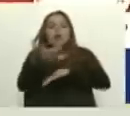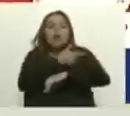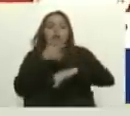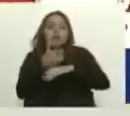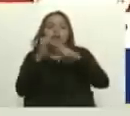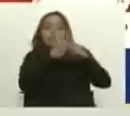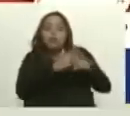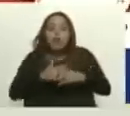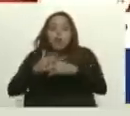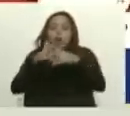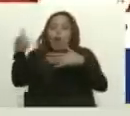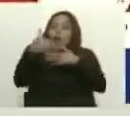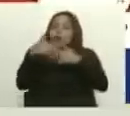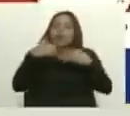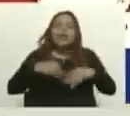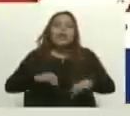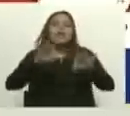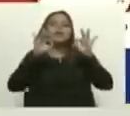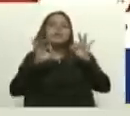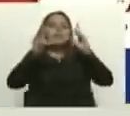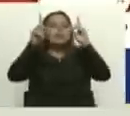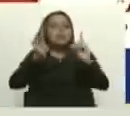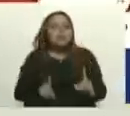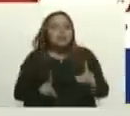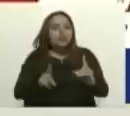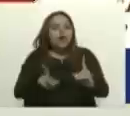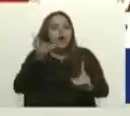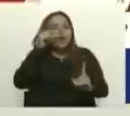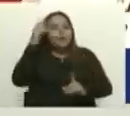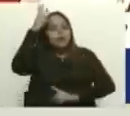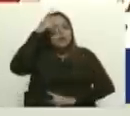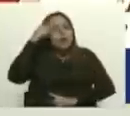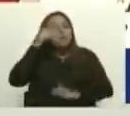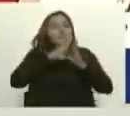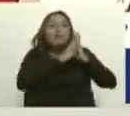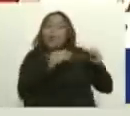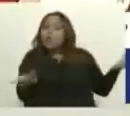Unidos, especialmente las tomadas por Donald Trump. Toda.